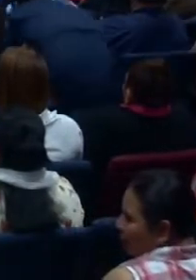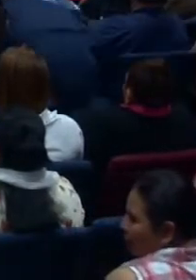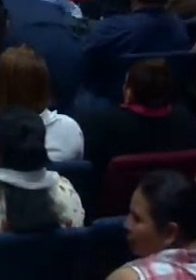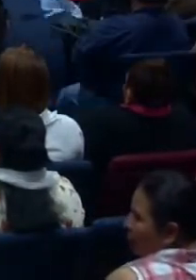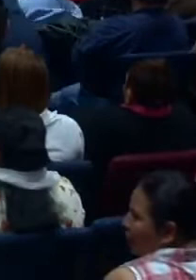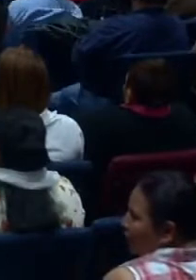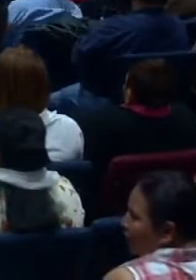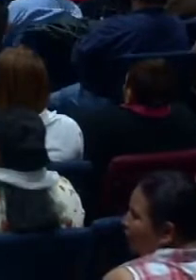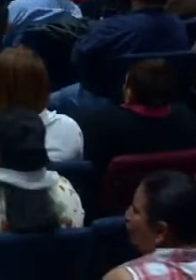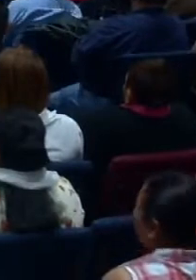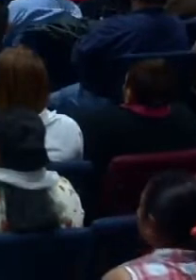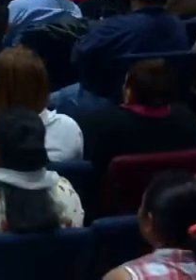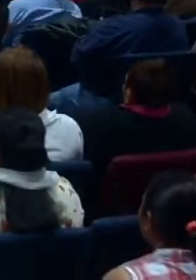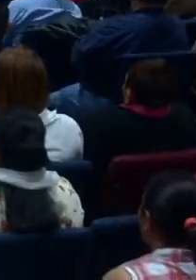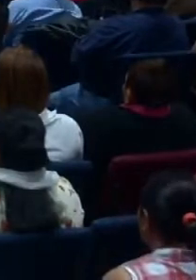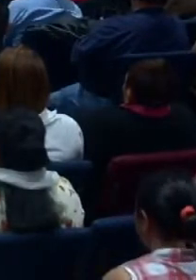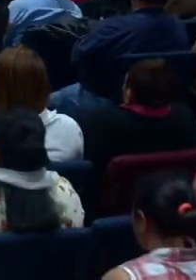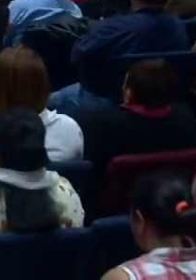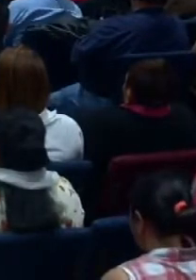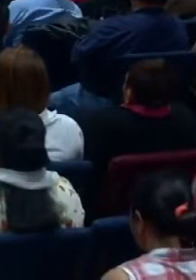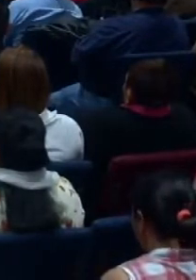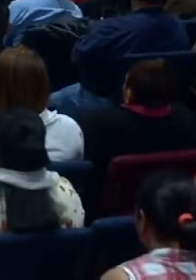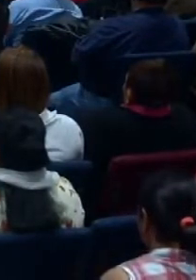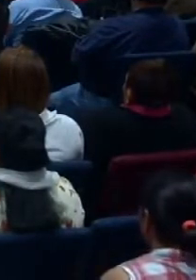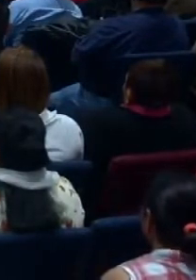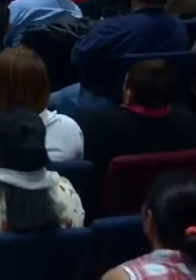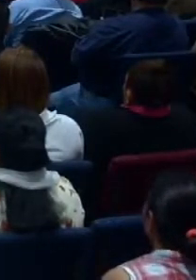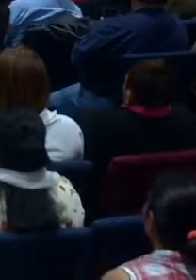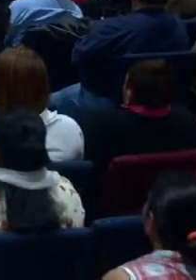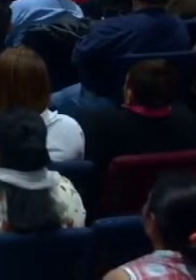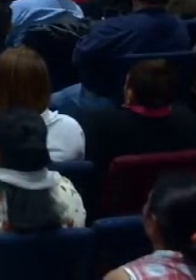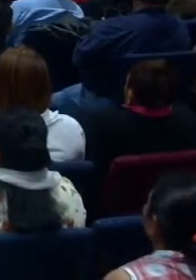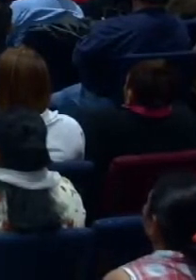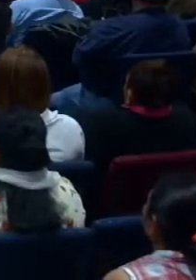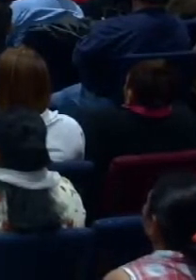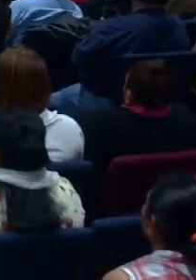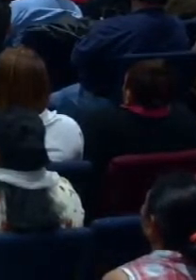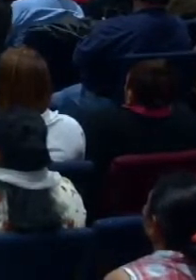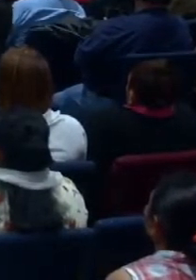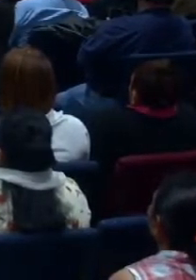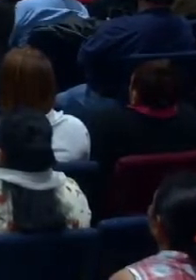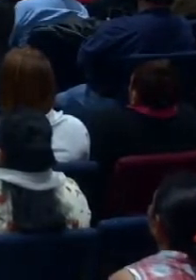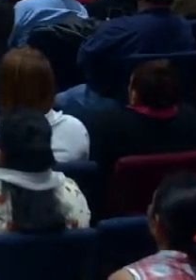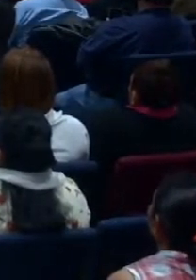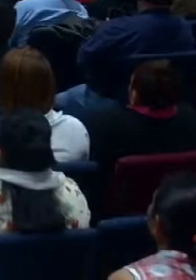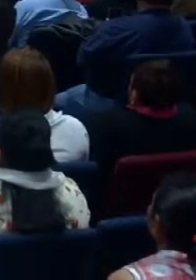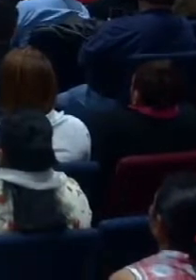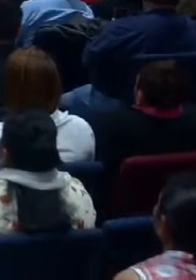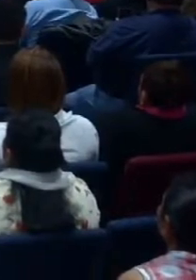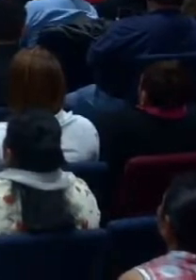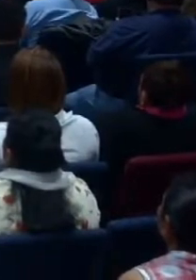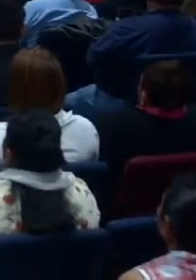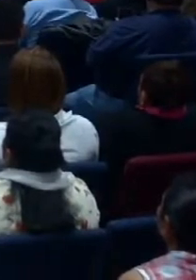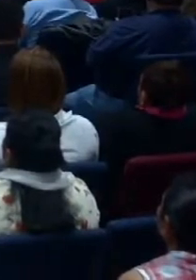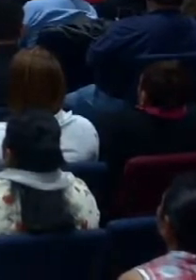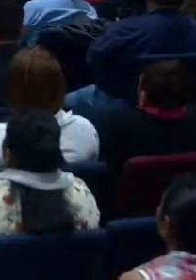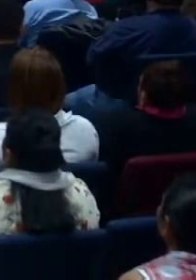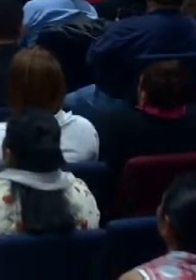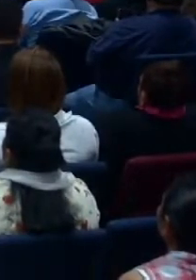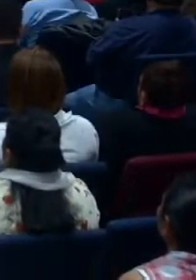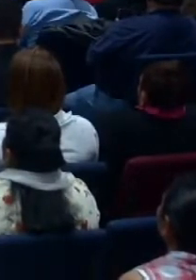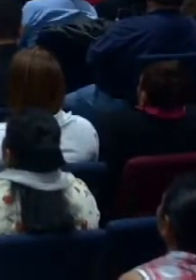el pan de pobres, el pan de cebada, aplasta a los madianitas, y los madianitas son espíritus potestades de